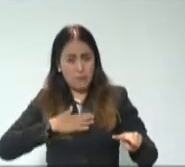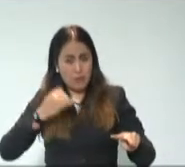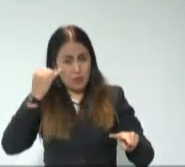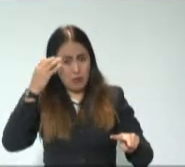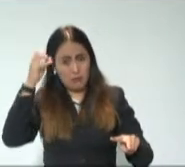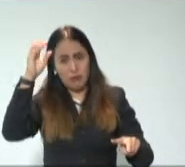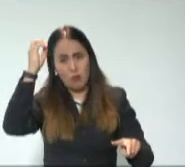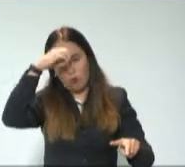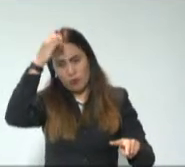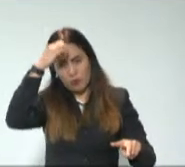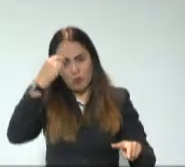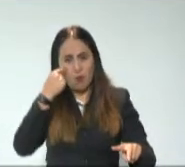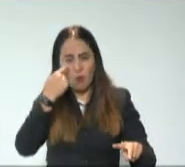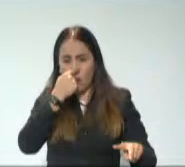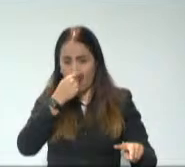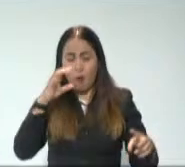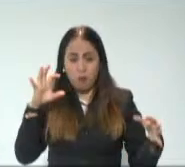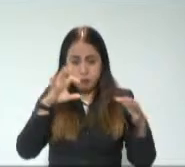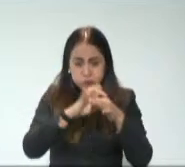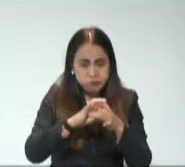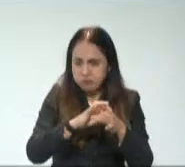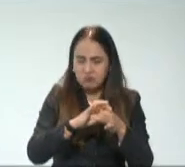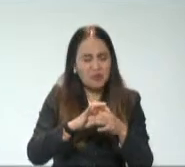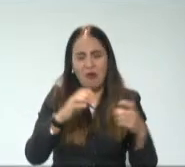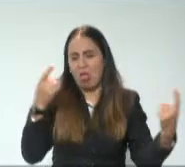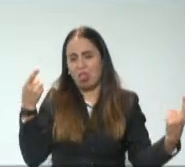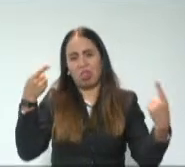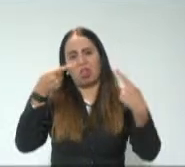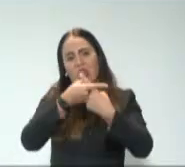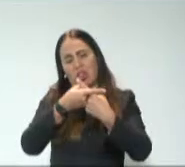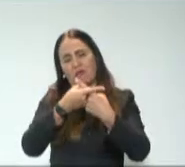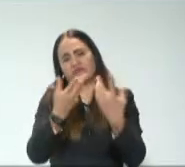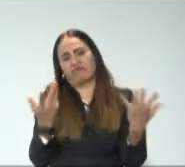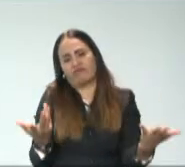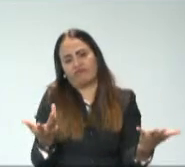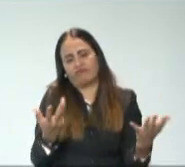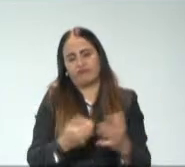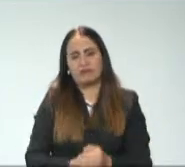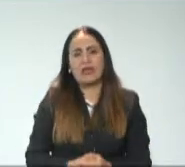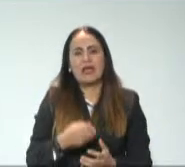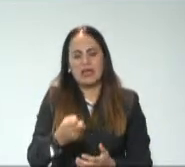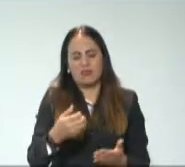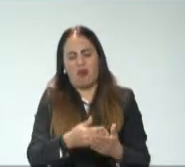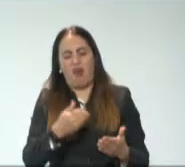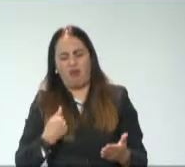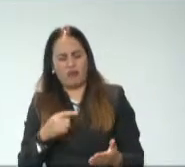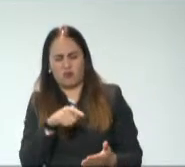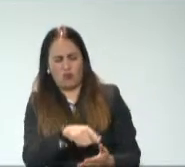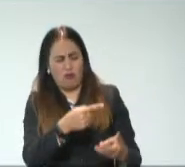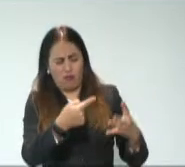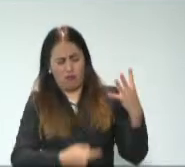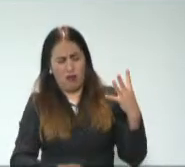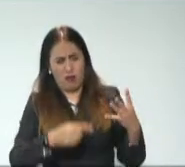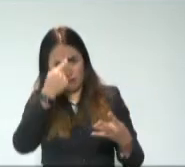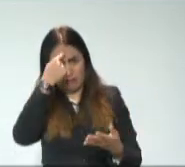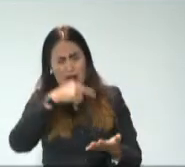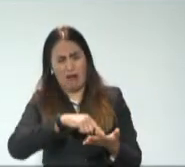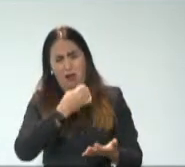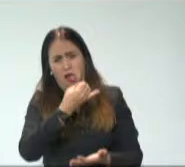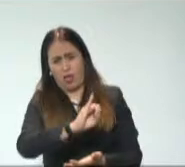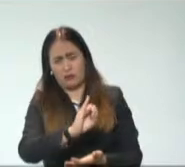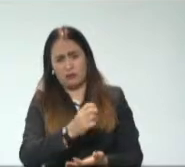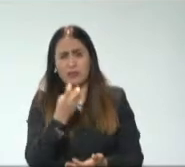expectativas y al explotar ese fenómeno de disonancia cognitiva de una manera deliberada se empieza a manipular la